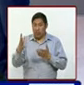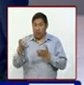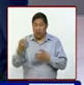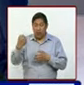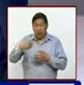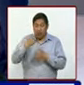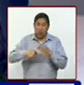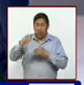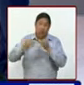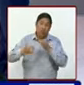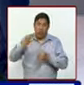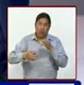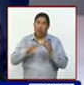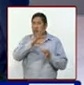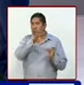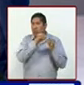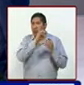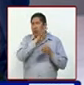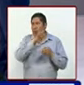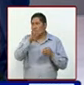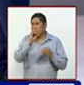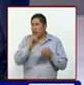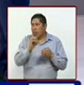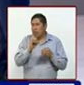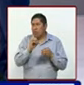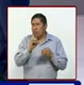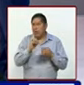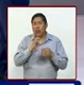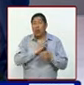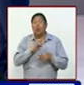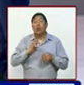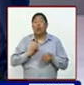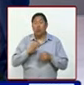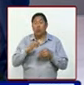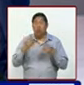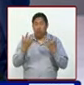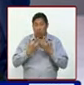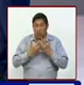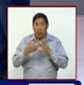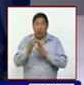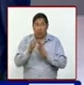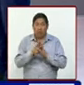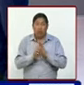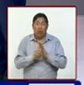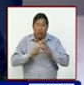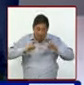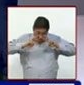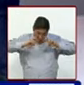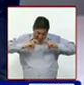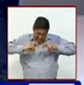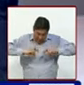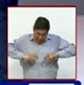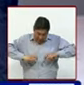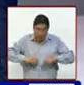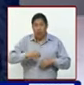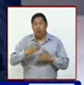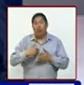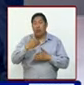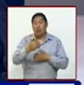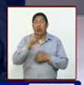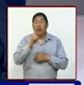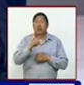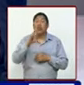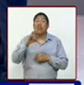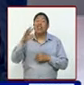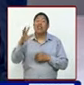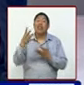de Justicia. En total serían 440 que la Comisión Mixta de Constitución tiene que revisar. Siguiente cuadro,